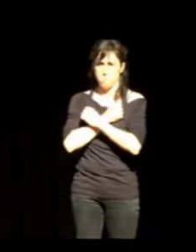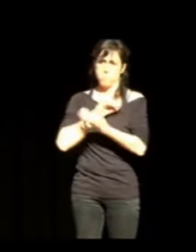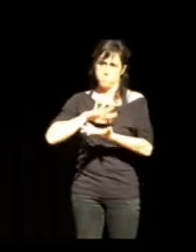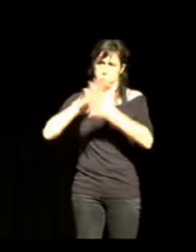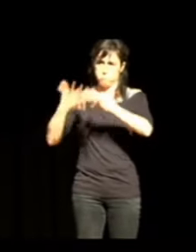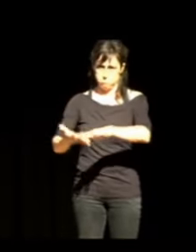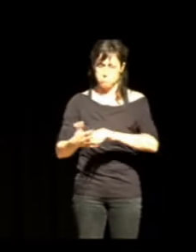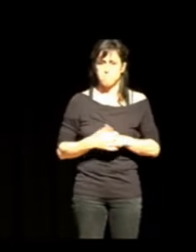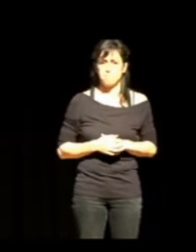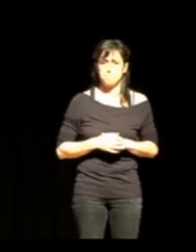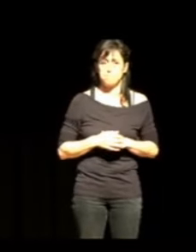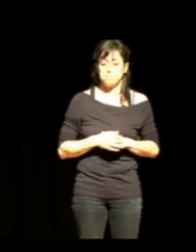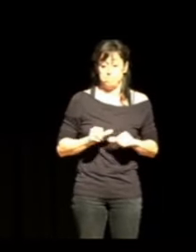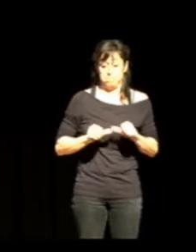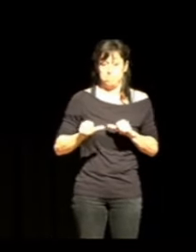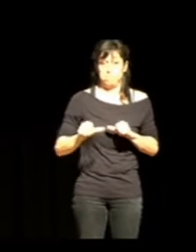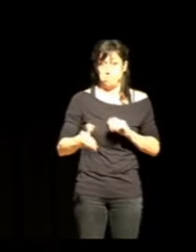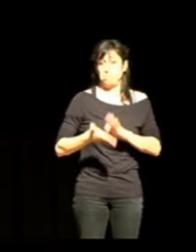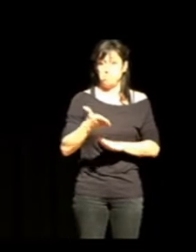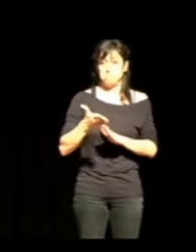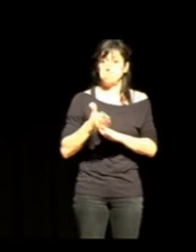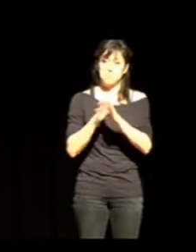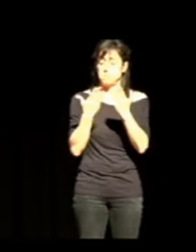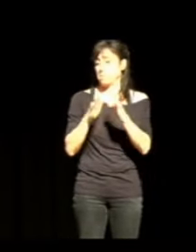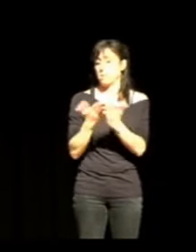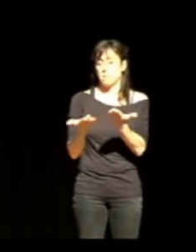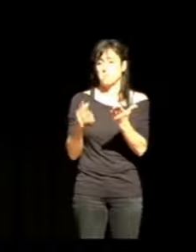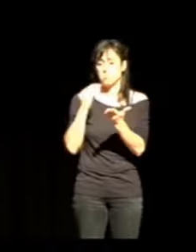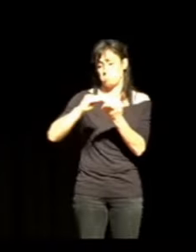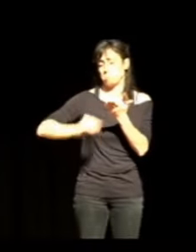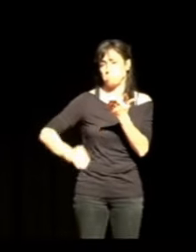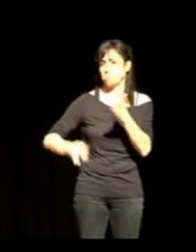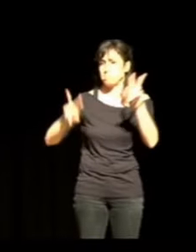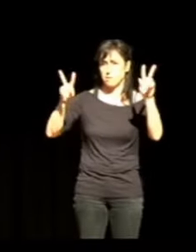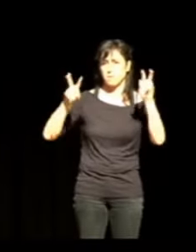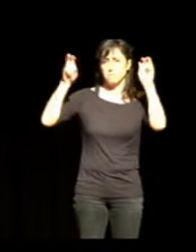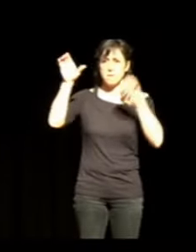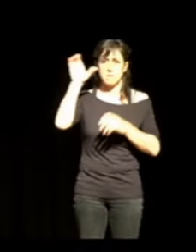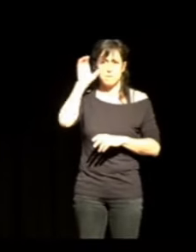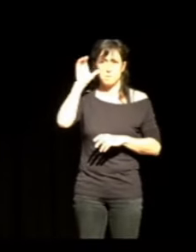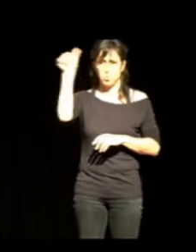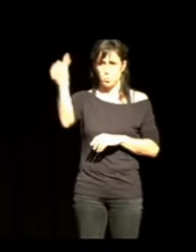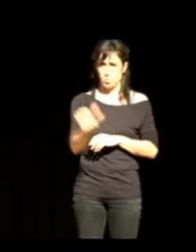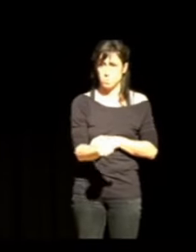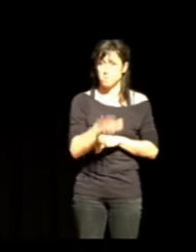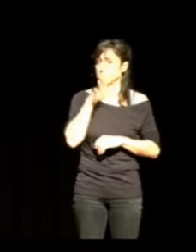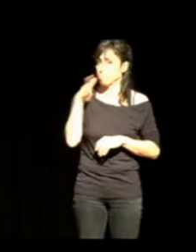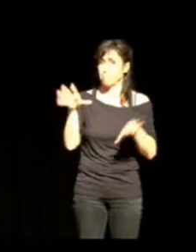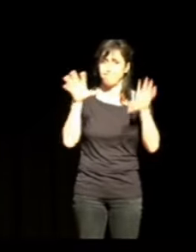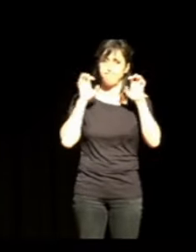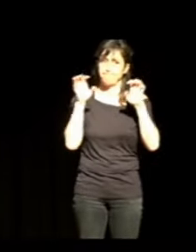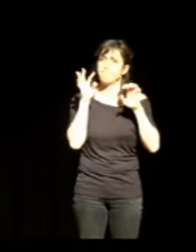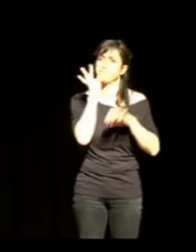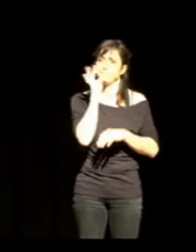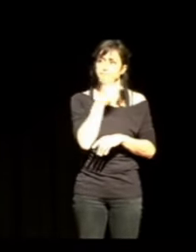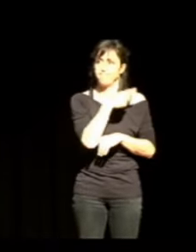Posiblemente el próximo libro que escriba será sobre la escucha, porque eso no lo hemos aprendido. No